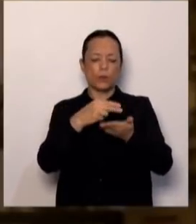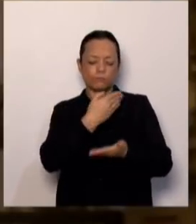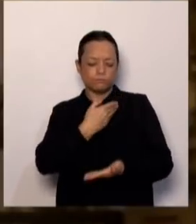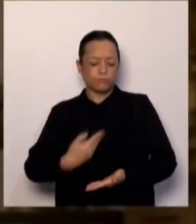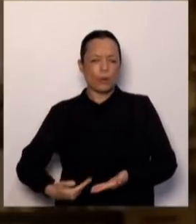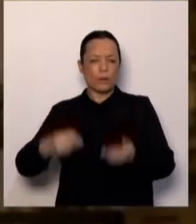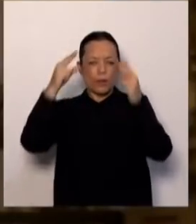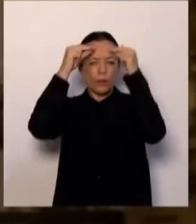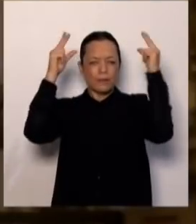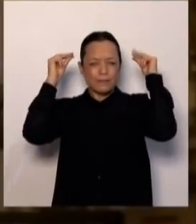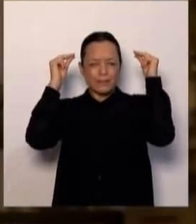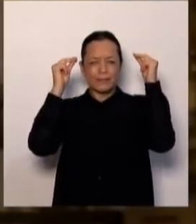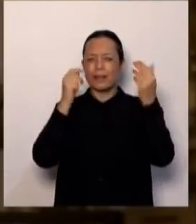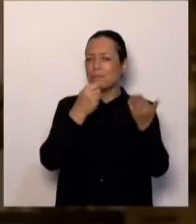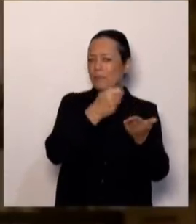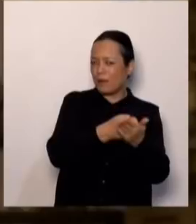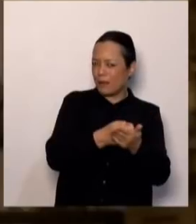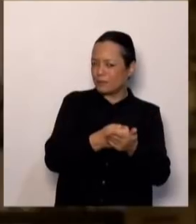o no?